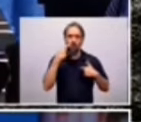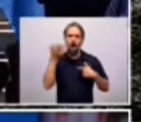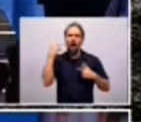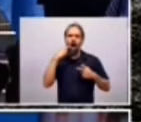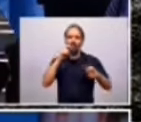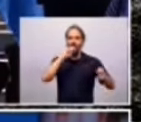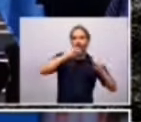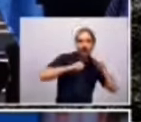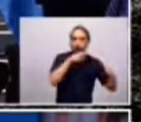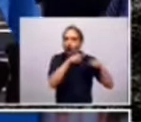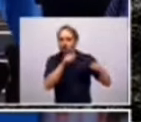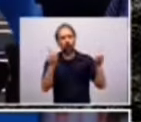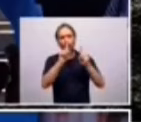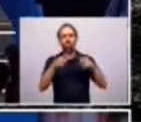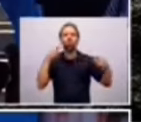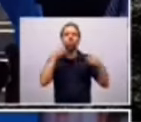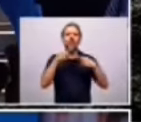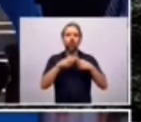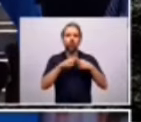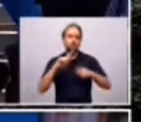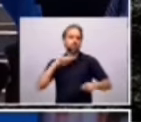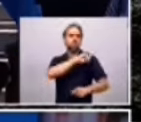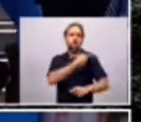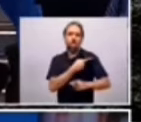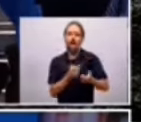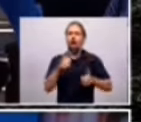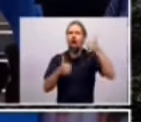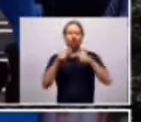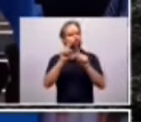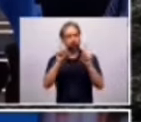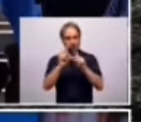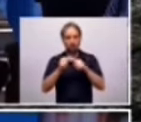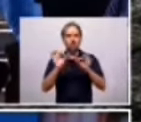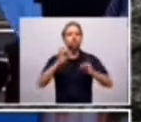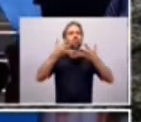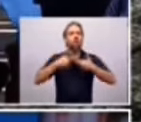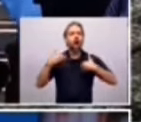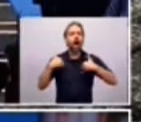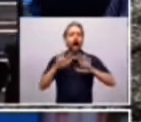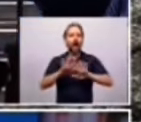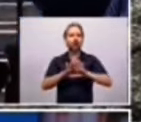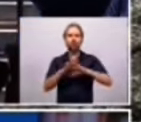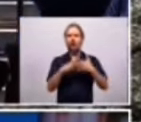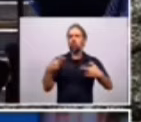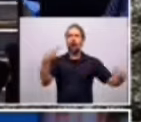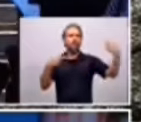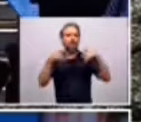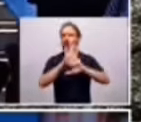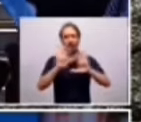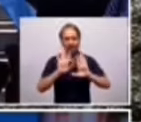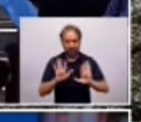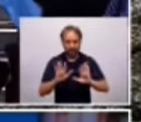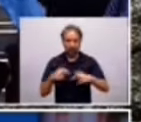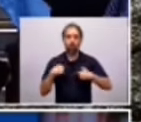valor. Para este gobierno no todos tenemos el mismo valor, porque si no, no hablan de que nosotros estamos gobernando